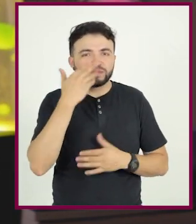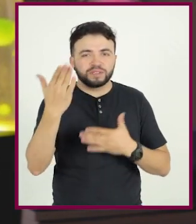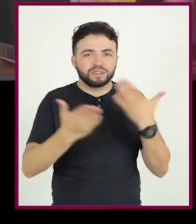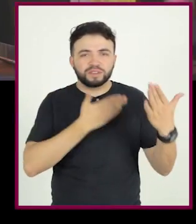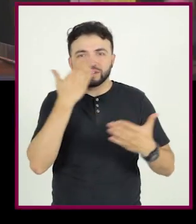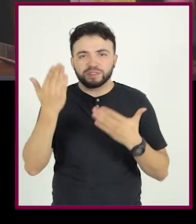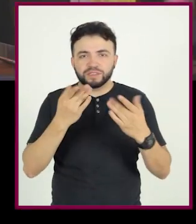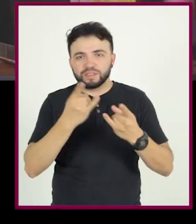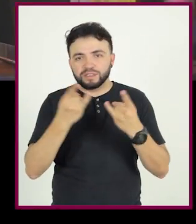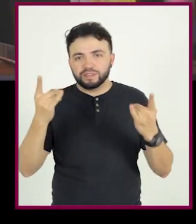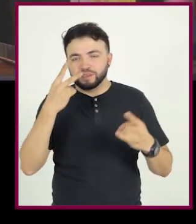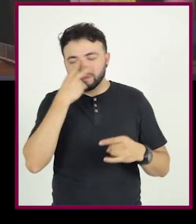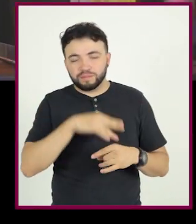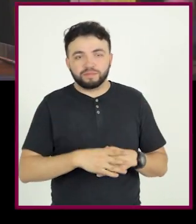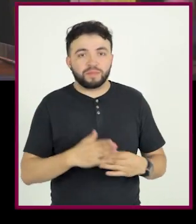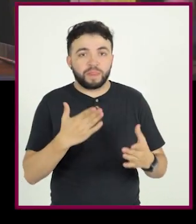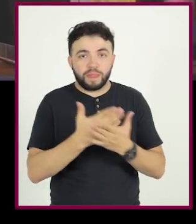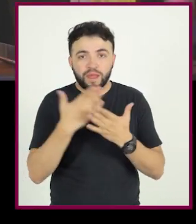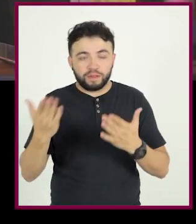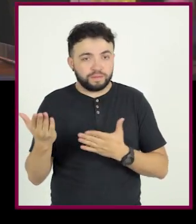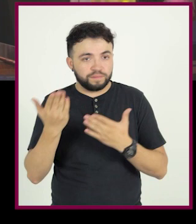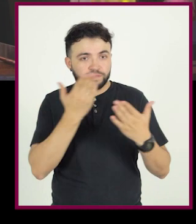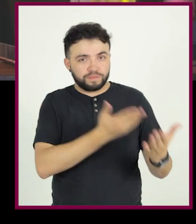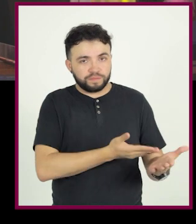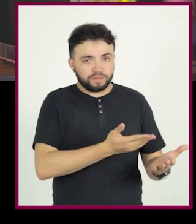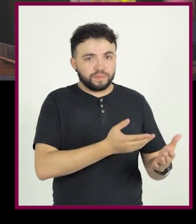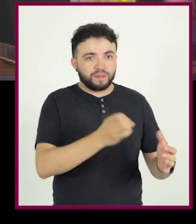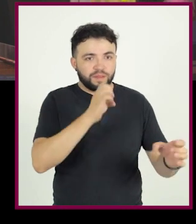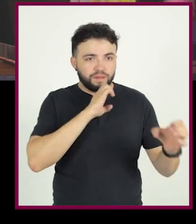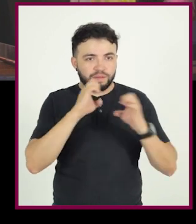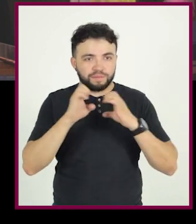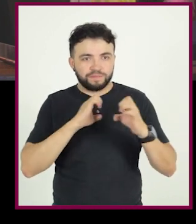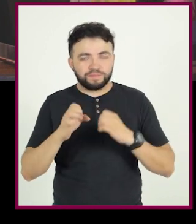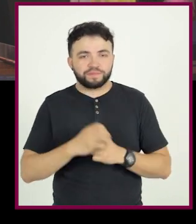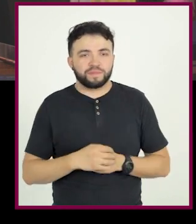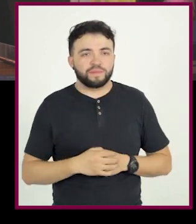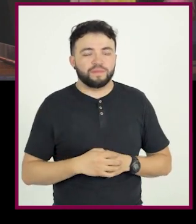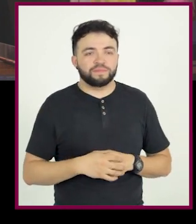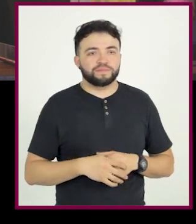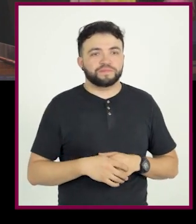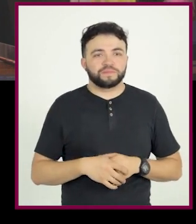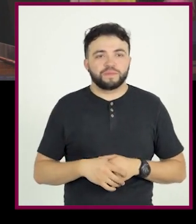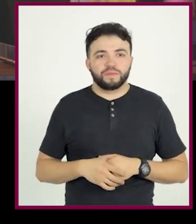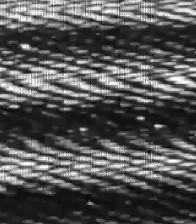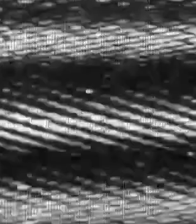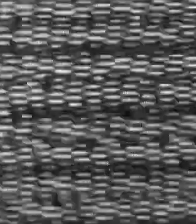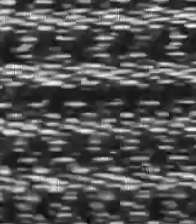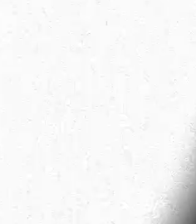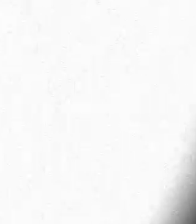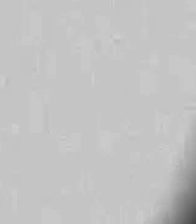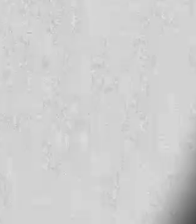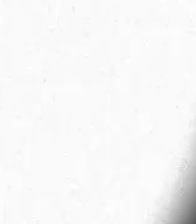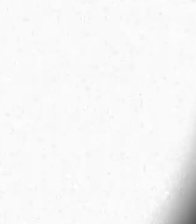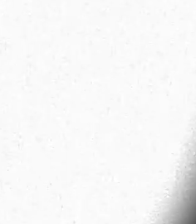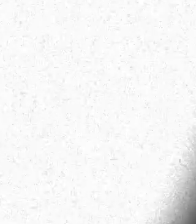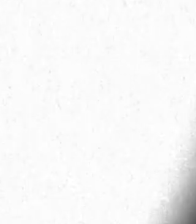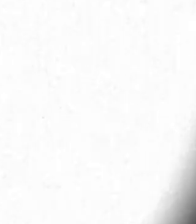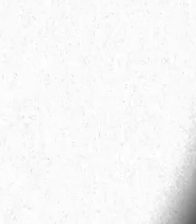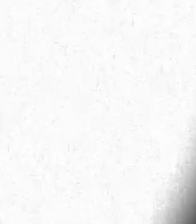México, Juanma. Y ahora es momento de presentar... La entrevista.